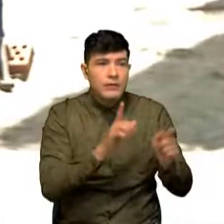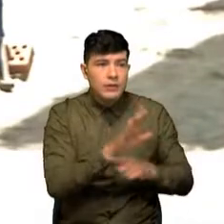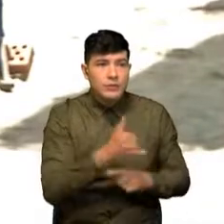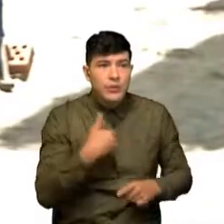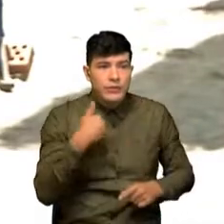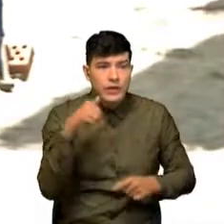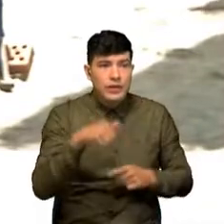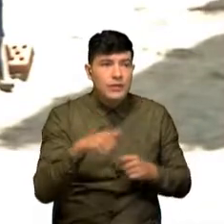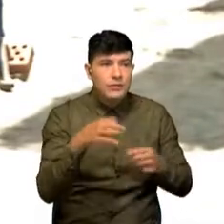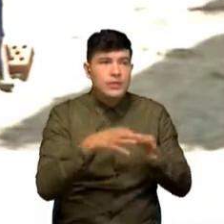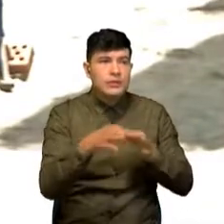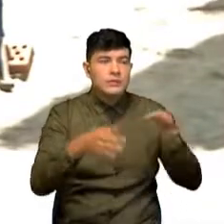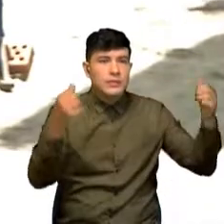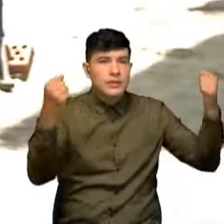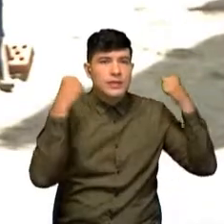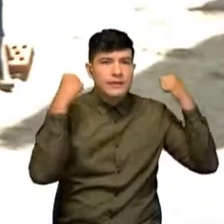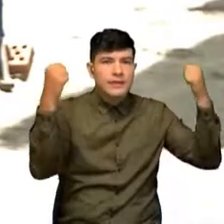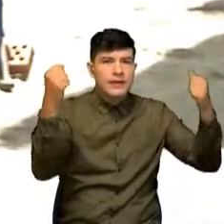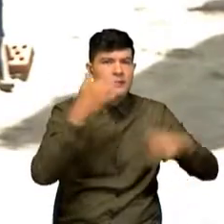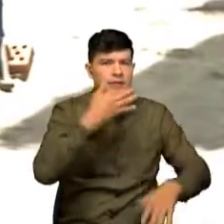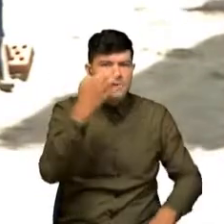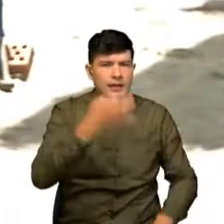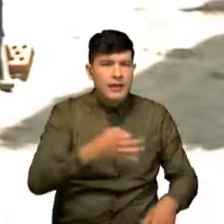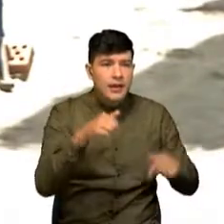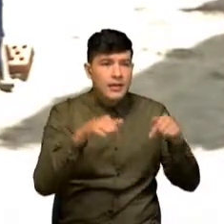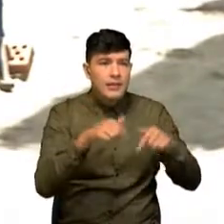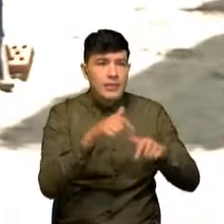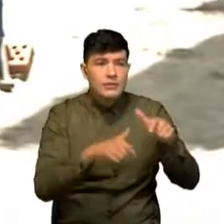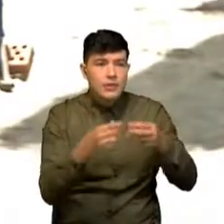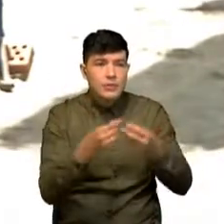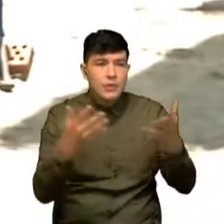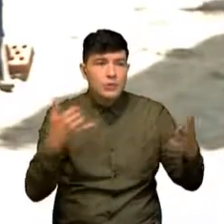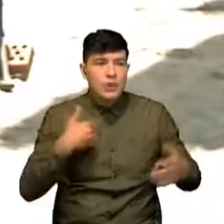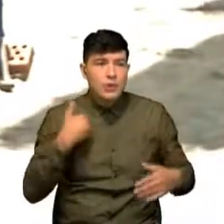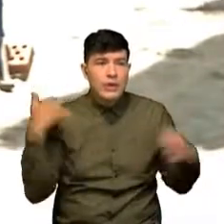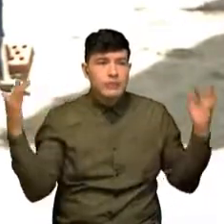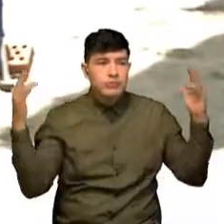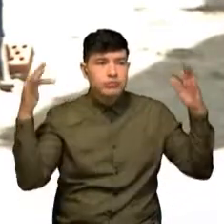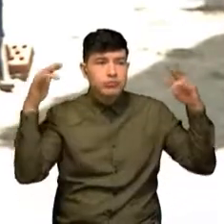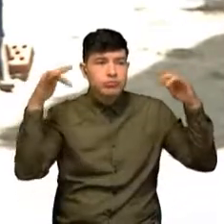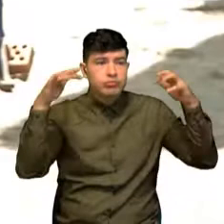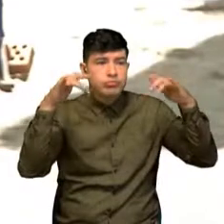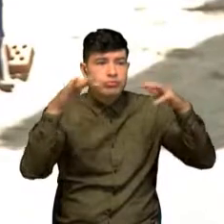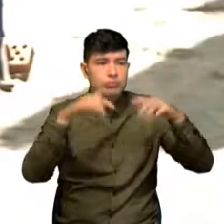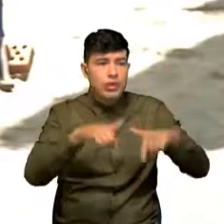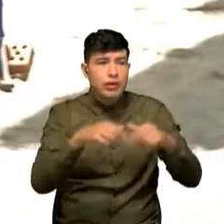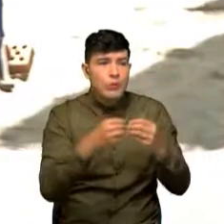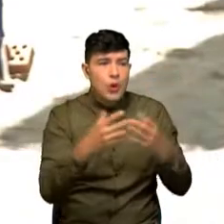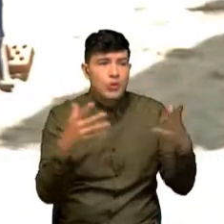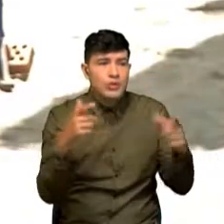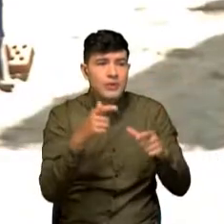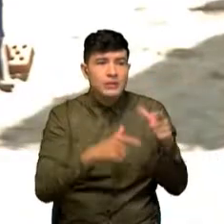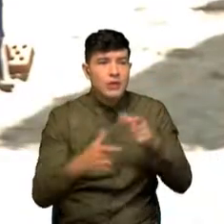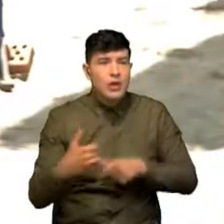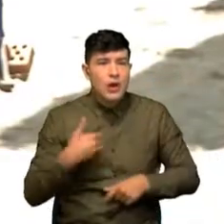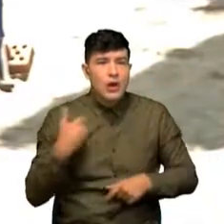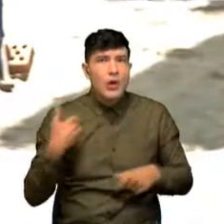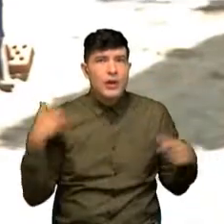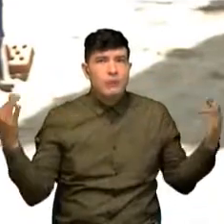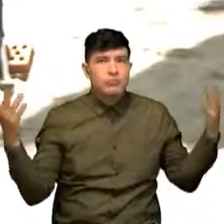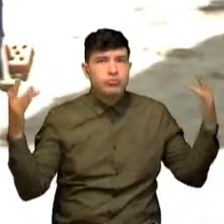La verdad, pues, aquí llega demasiada juventud. Al principio llegó demasiada juventud. Ellos estuvieron